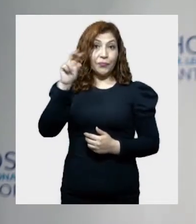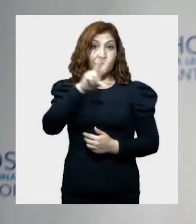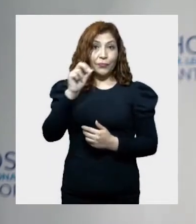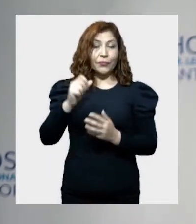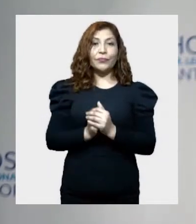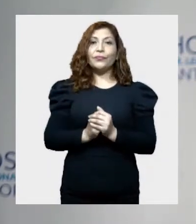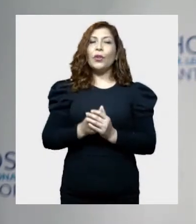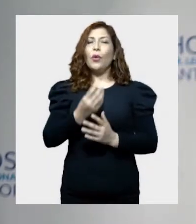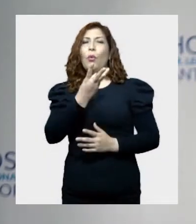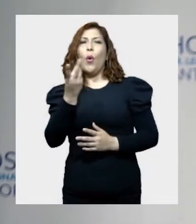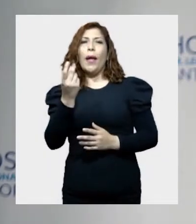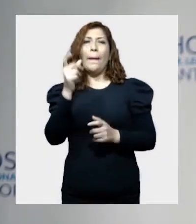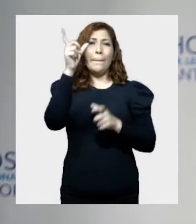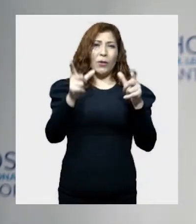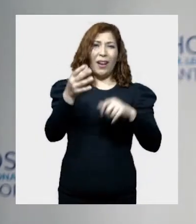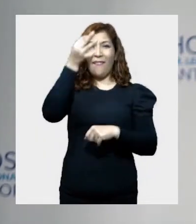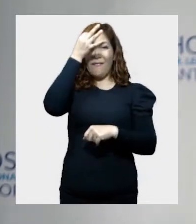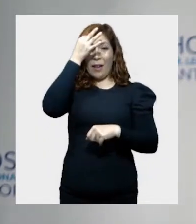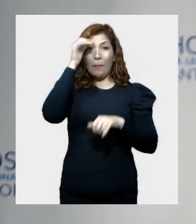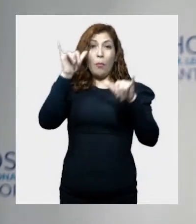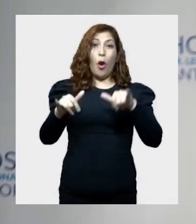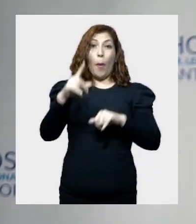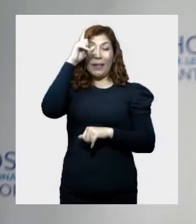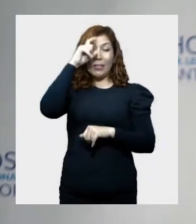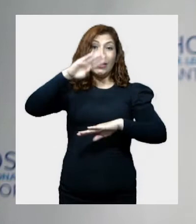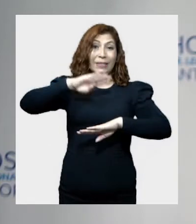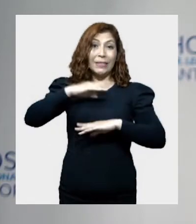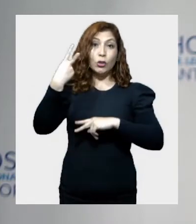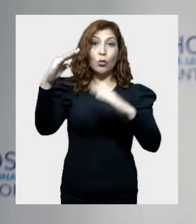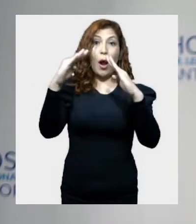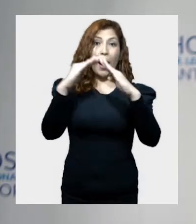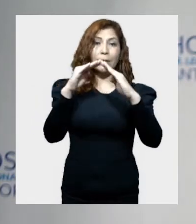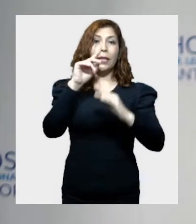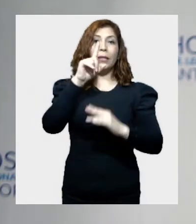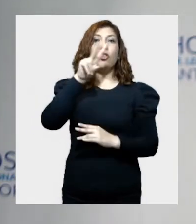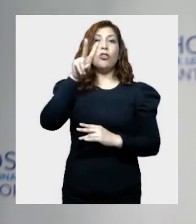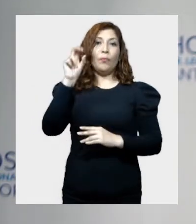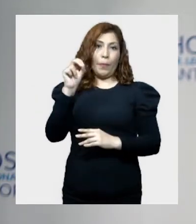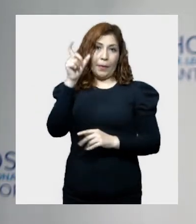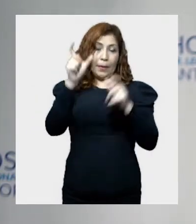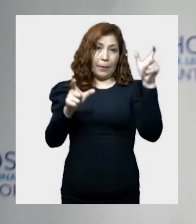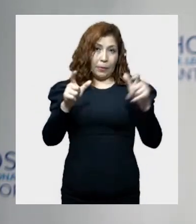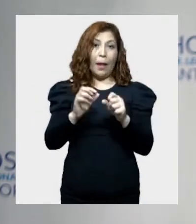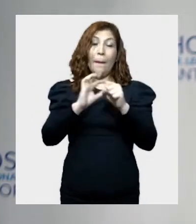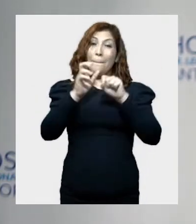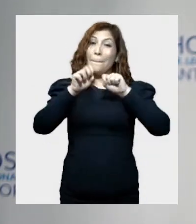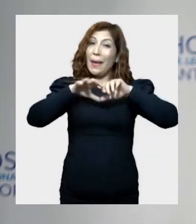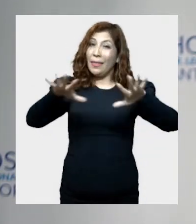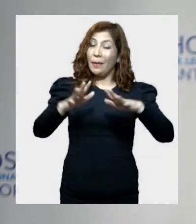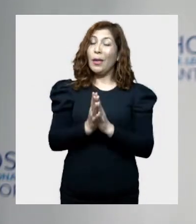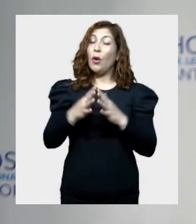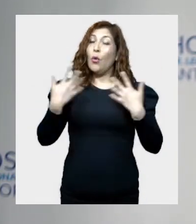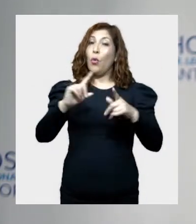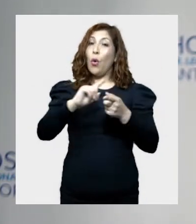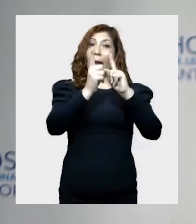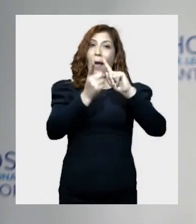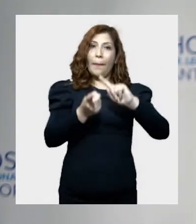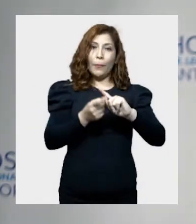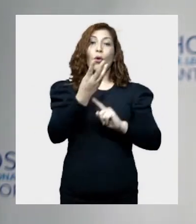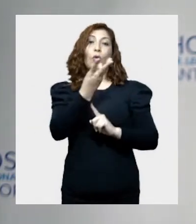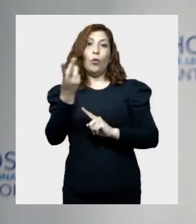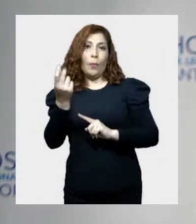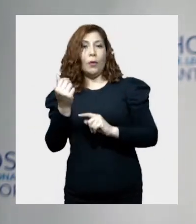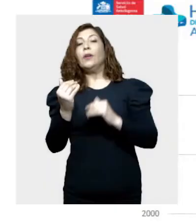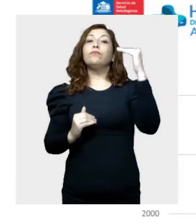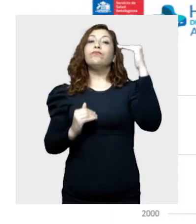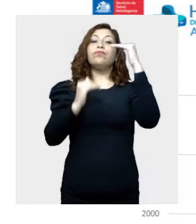el promedio de pacientes mensuales de hospitalización domiciliaria era de 120. La pandemia cambió radicalmente este promedio y